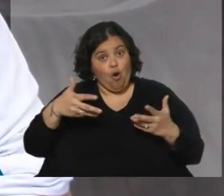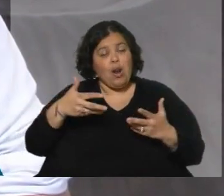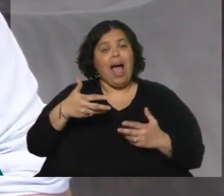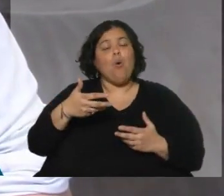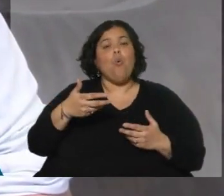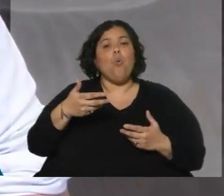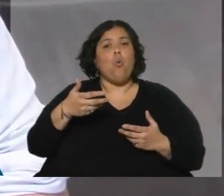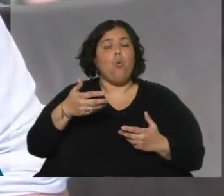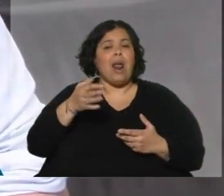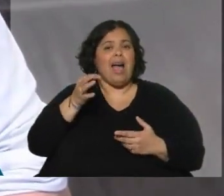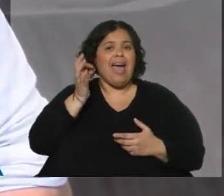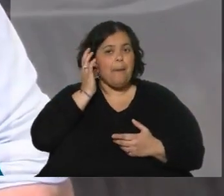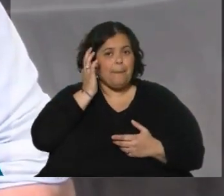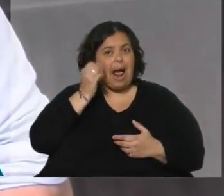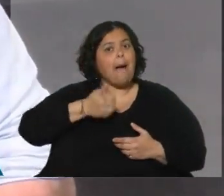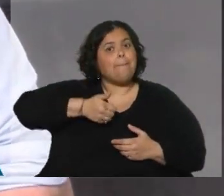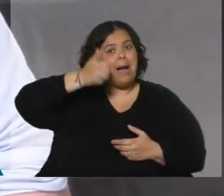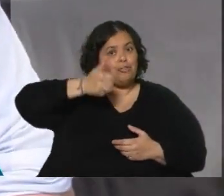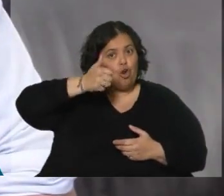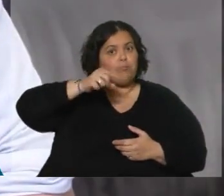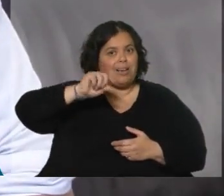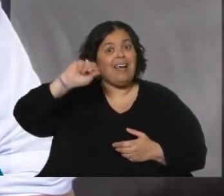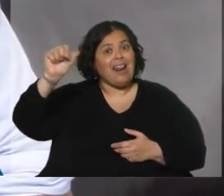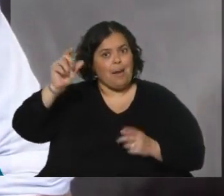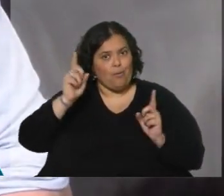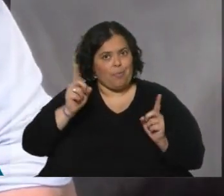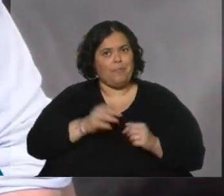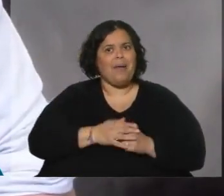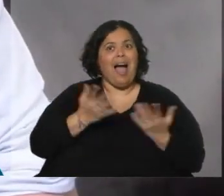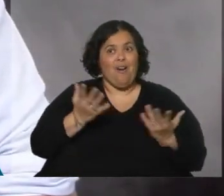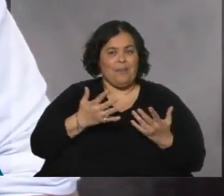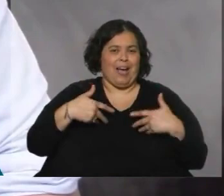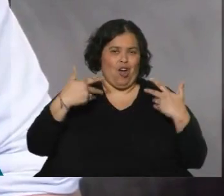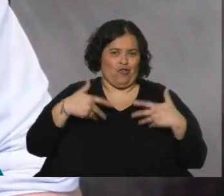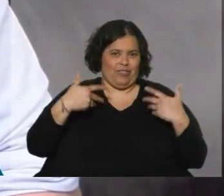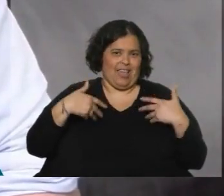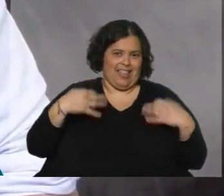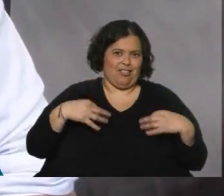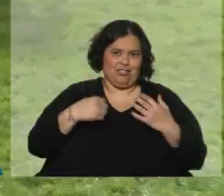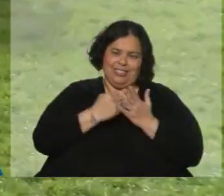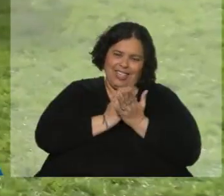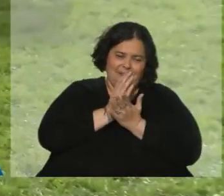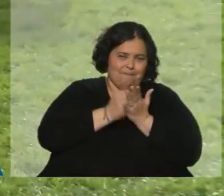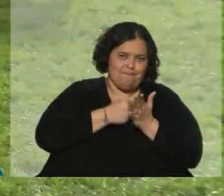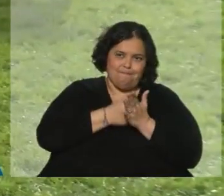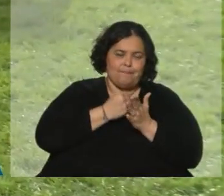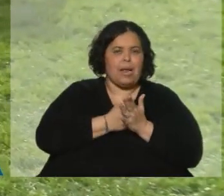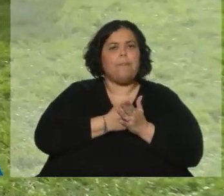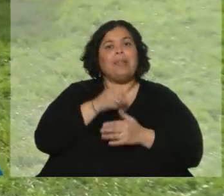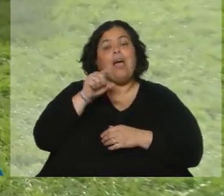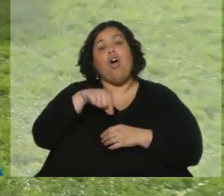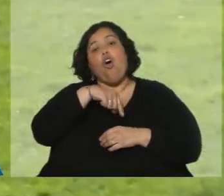una colorada ganamos la serie Bueno vamos a definir contento estar en la lucha importante la raza